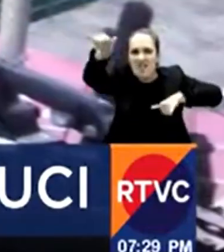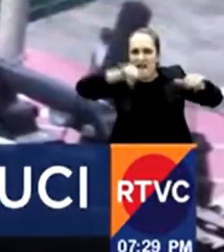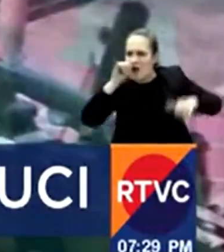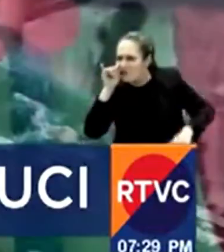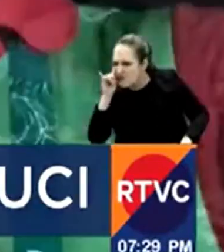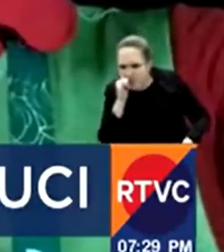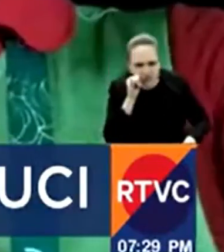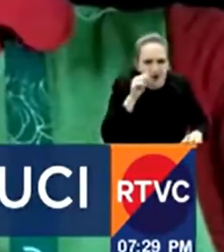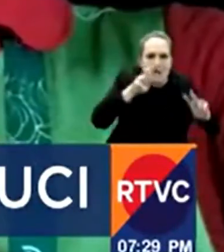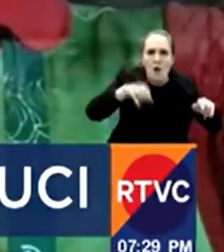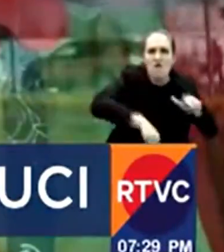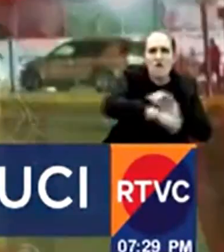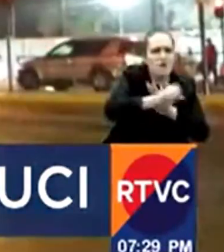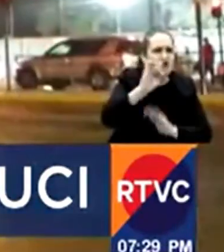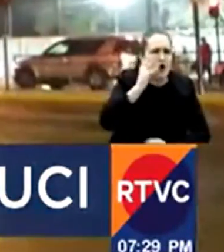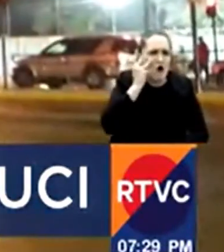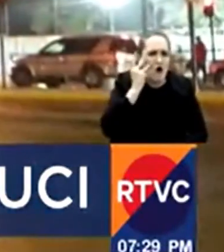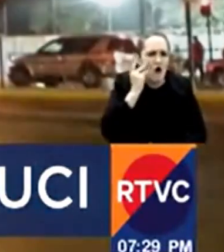viajando.